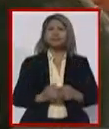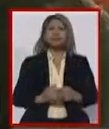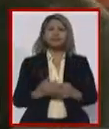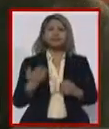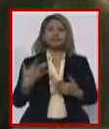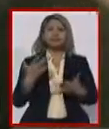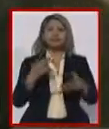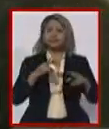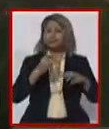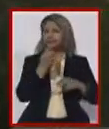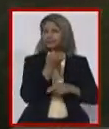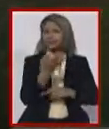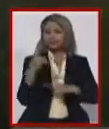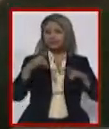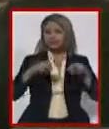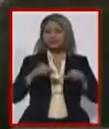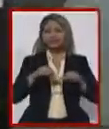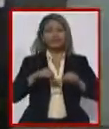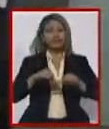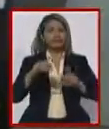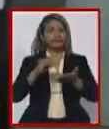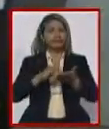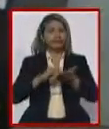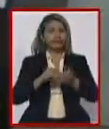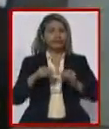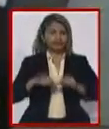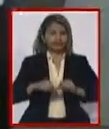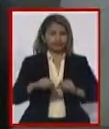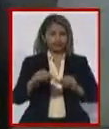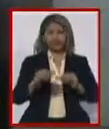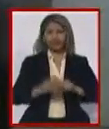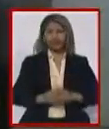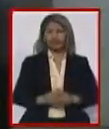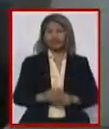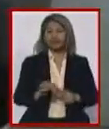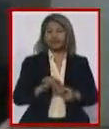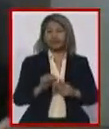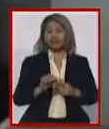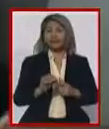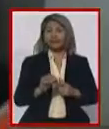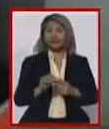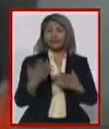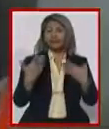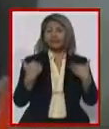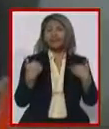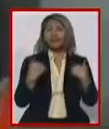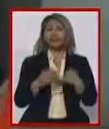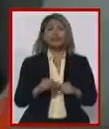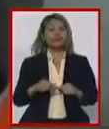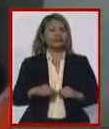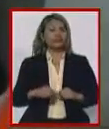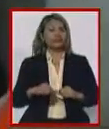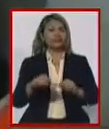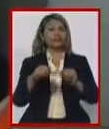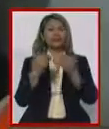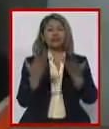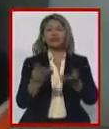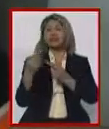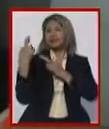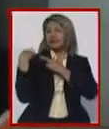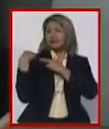Hay investigaciones que todavía tenemos que hacer. Vamos a continuar con la investigación. Si procede de continuar y hay